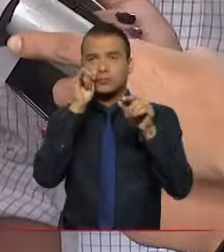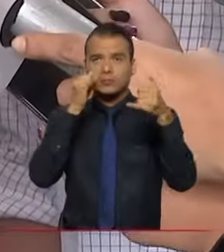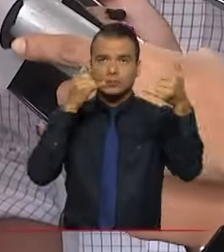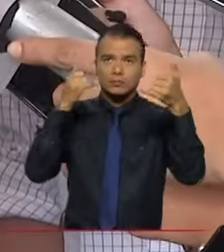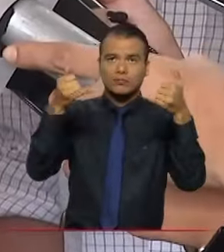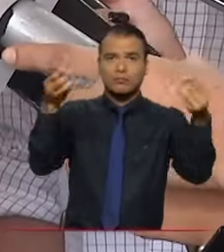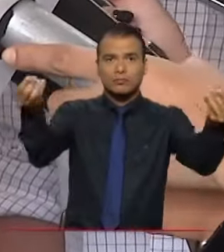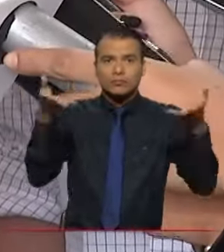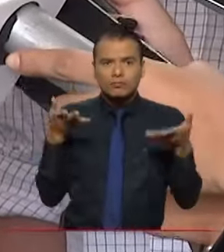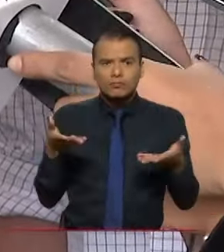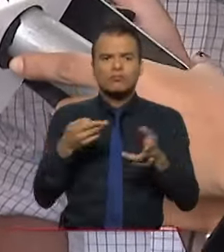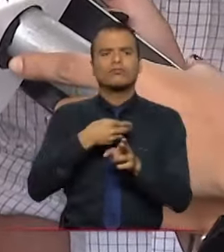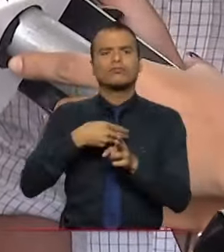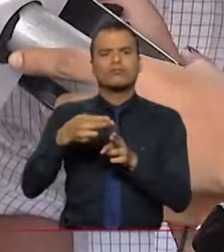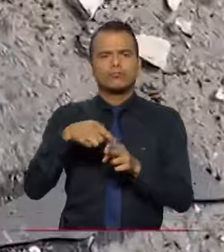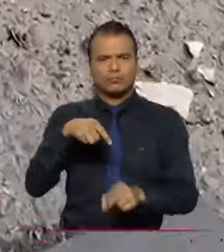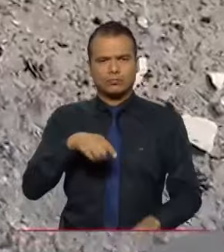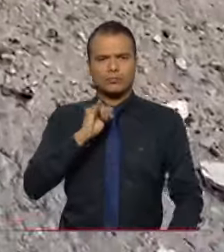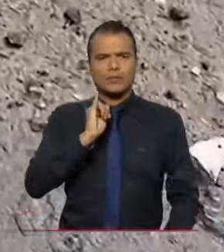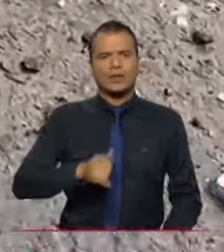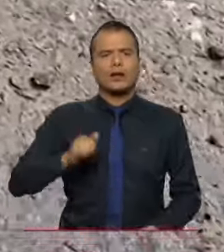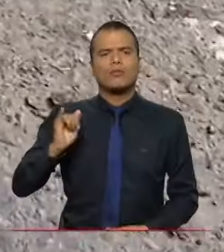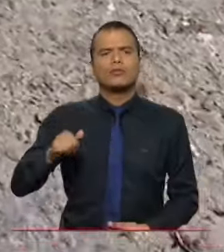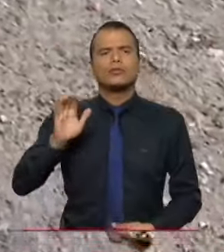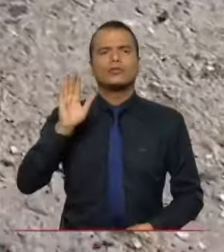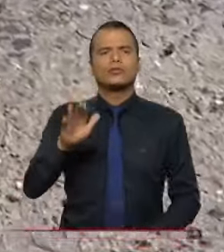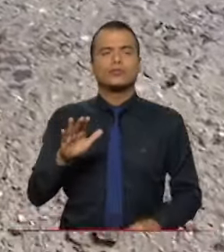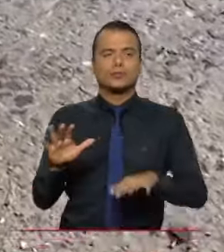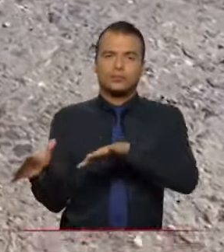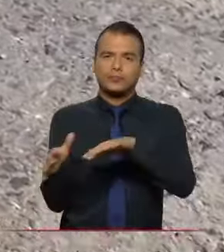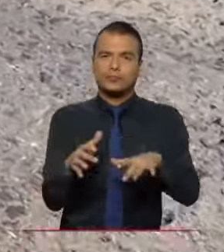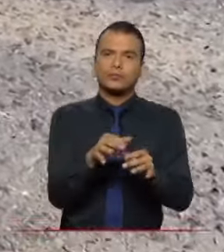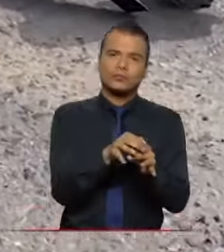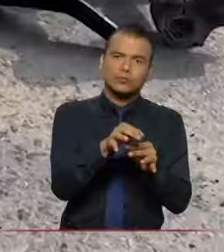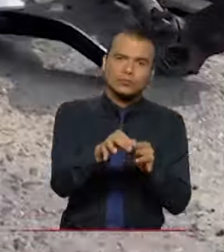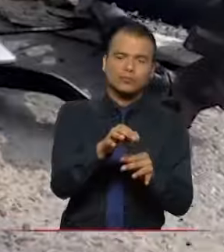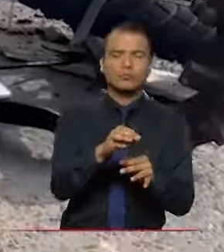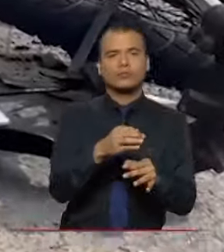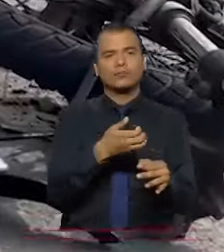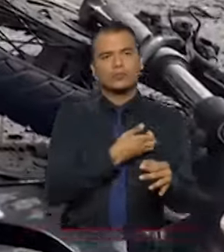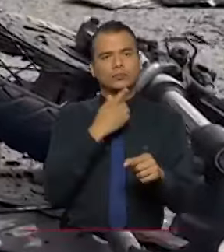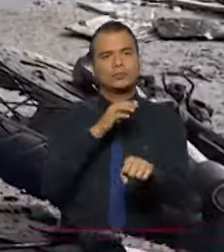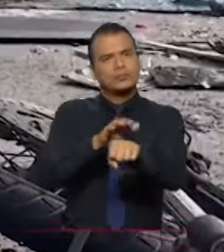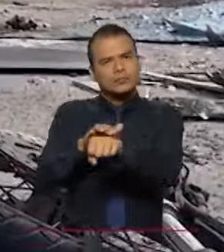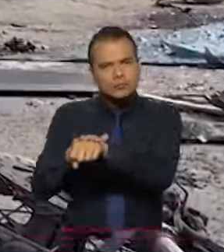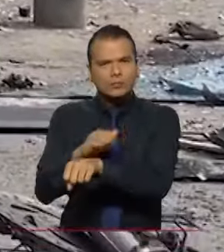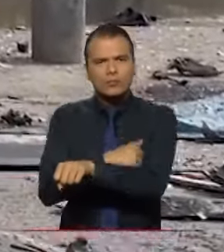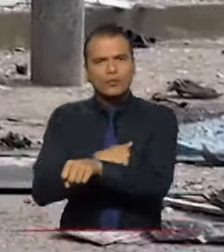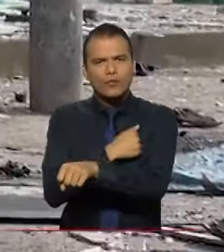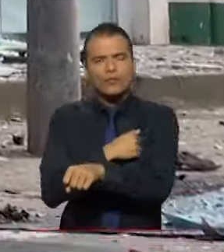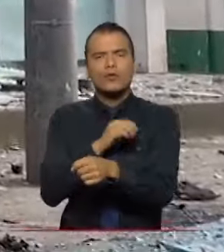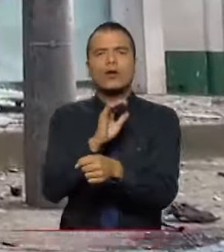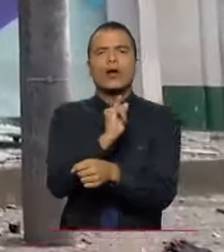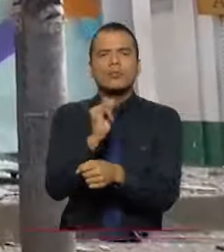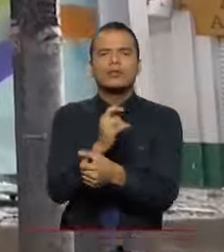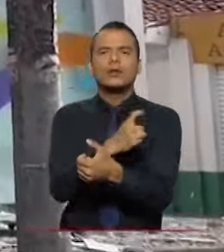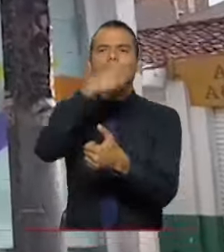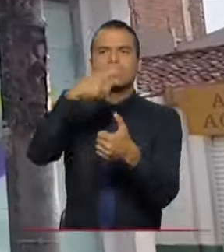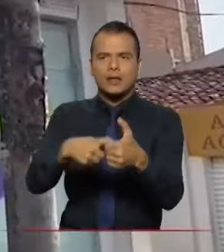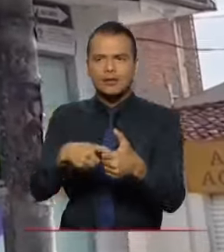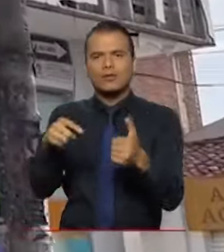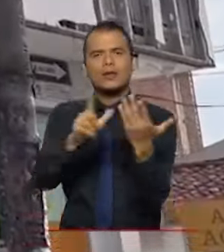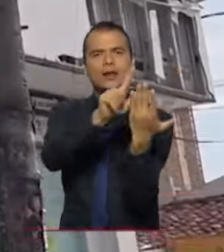lleguen pronto a nuestro municipio de jamundí autoridades locales le piden al gobierno nacional que considere a jamundí como una zona somac es decir una de